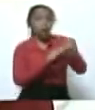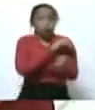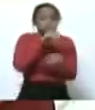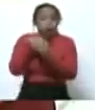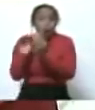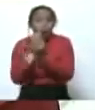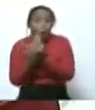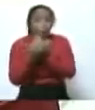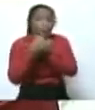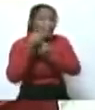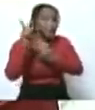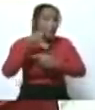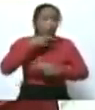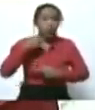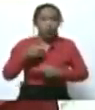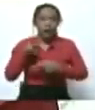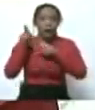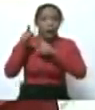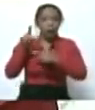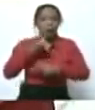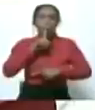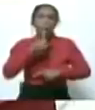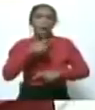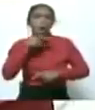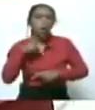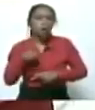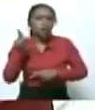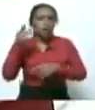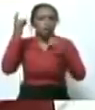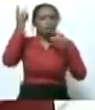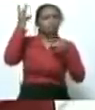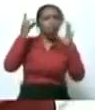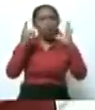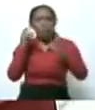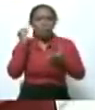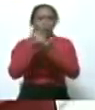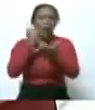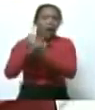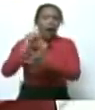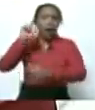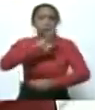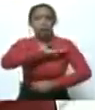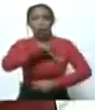tú ves el malo de Rusia, según ellos. Porque los están masacrando en Ucrania.